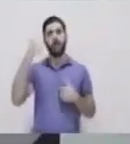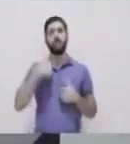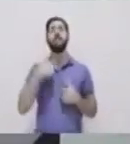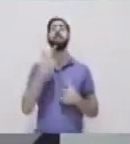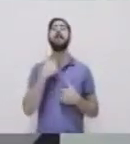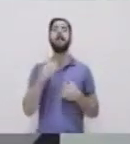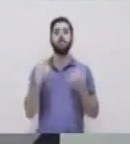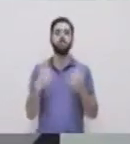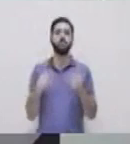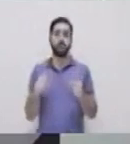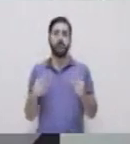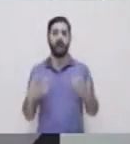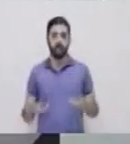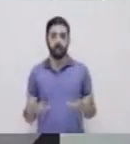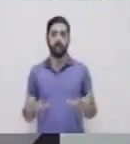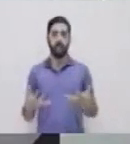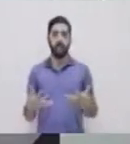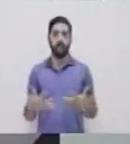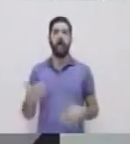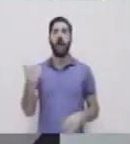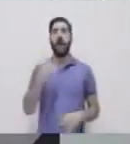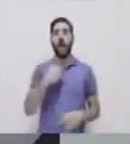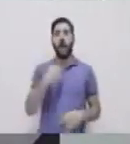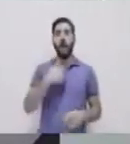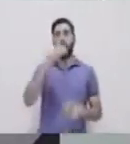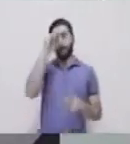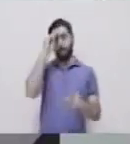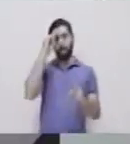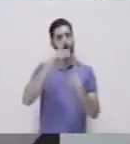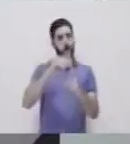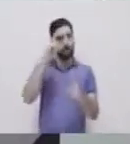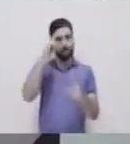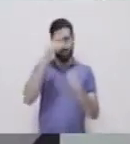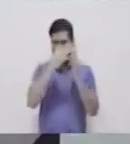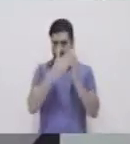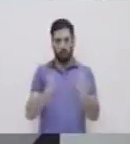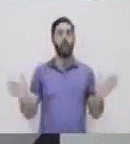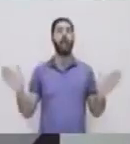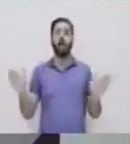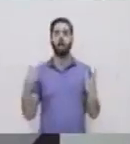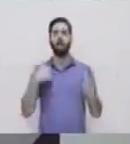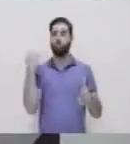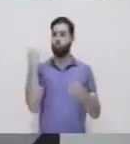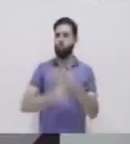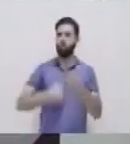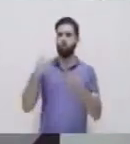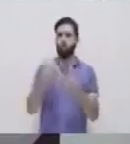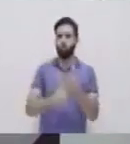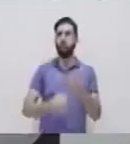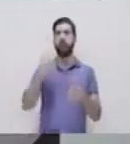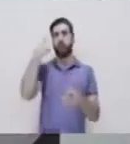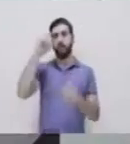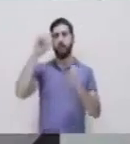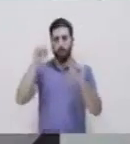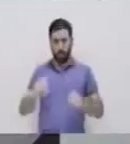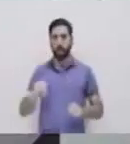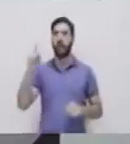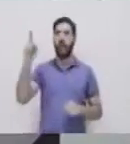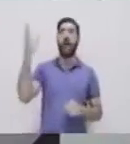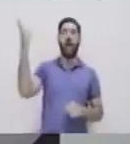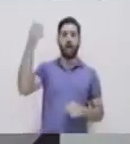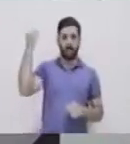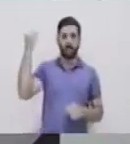convicciones, el hacer lo que yo quiero, el hacer lo que a mí me gusta, el tener una meta bien planteada y luchar por esa meta,